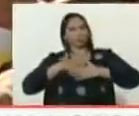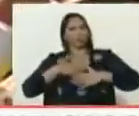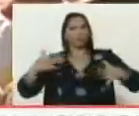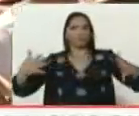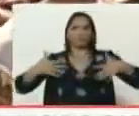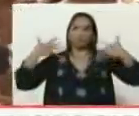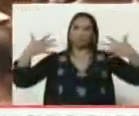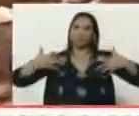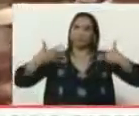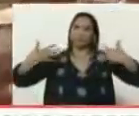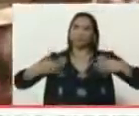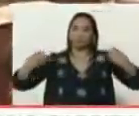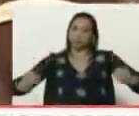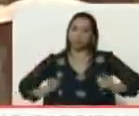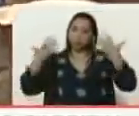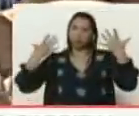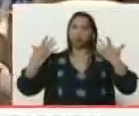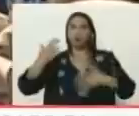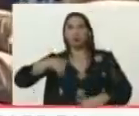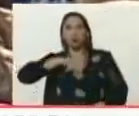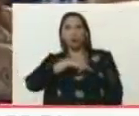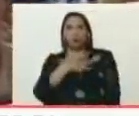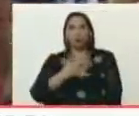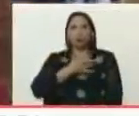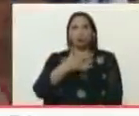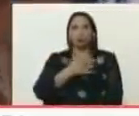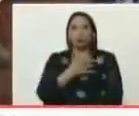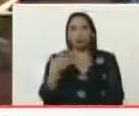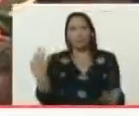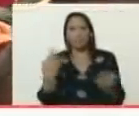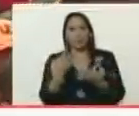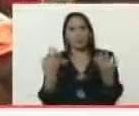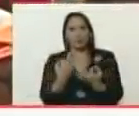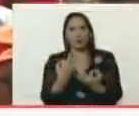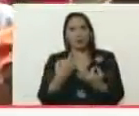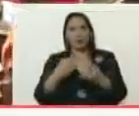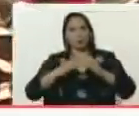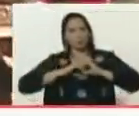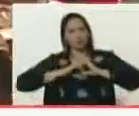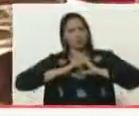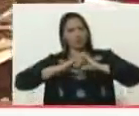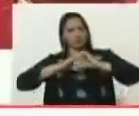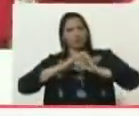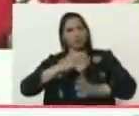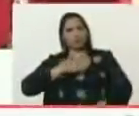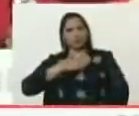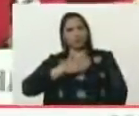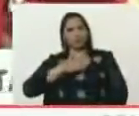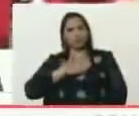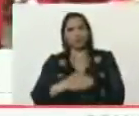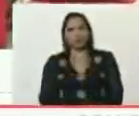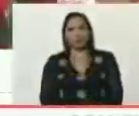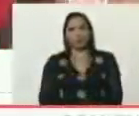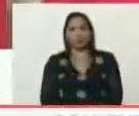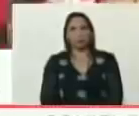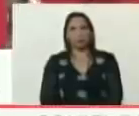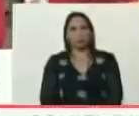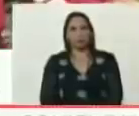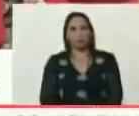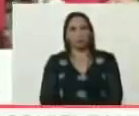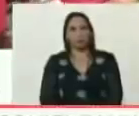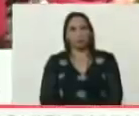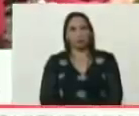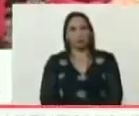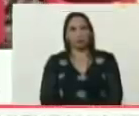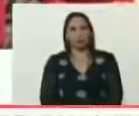muy contentos. Nos sentimos, en verdad, con el corazón a millón. Cuando sabemos que el pueblo bolivariano,